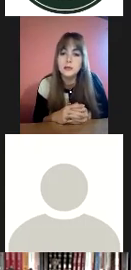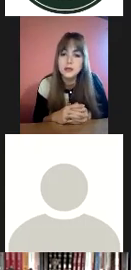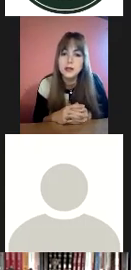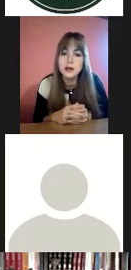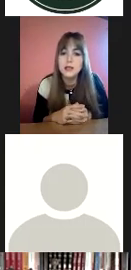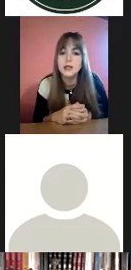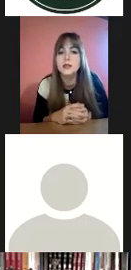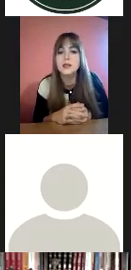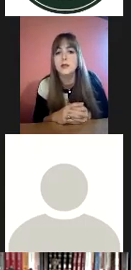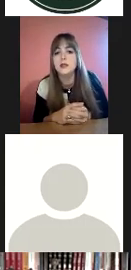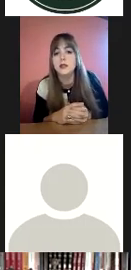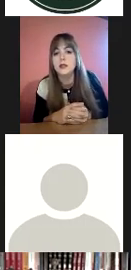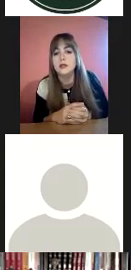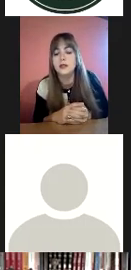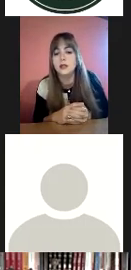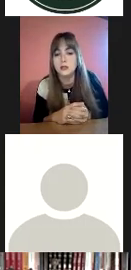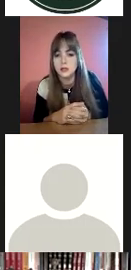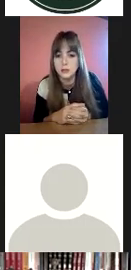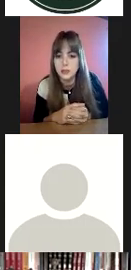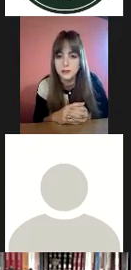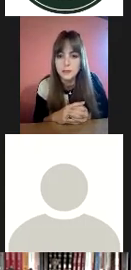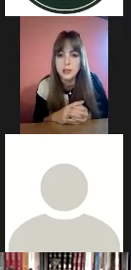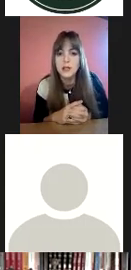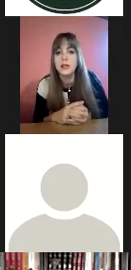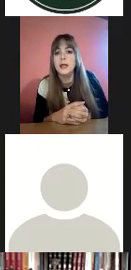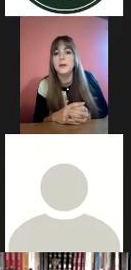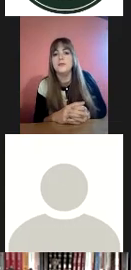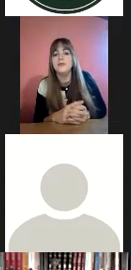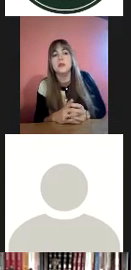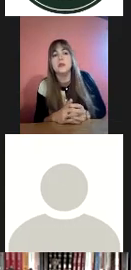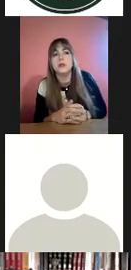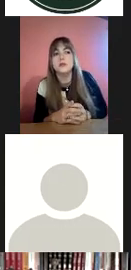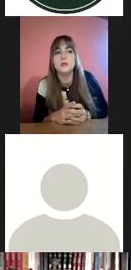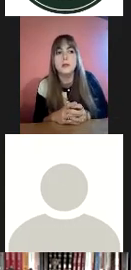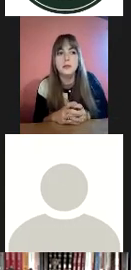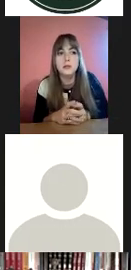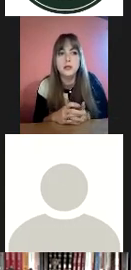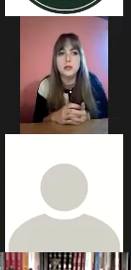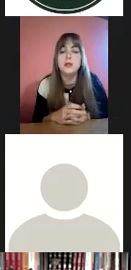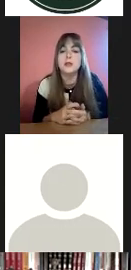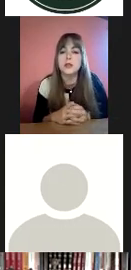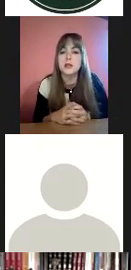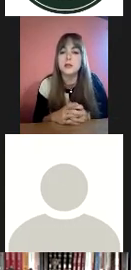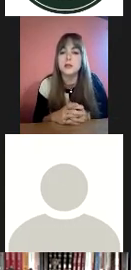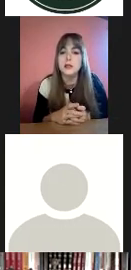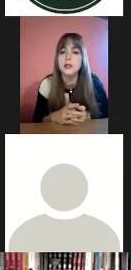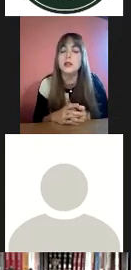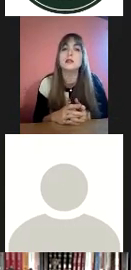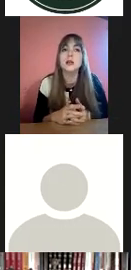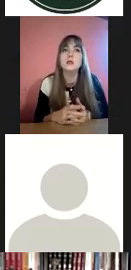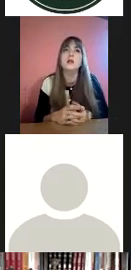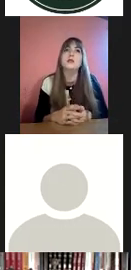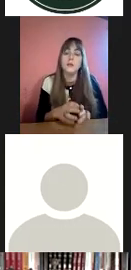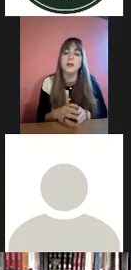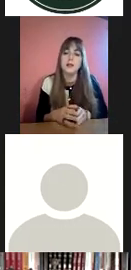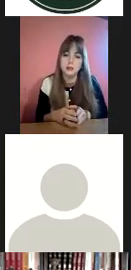áreas de ambiente hasta que exista un Ministerio de Derechos Animales. Bueno, sumamente importante reconocerles el derecho a la